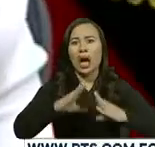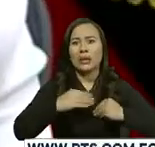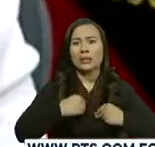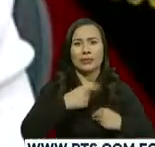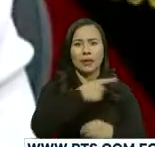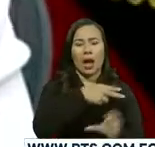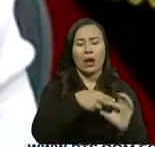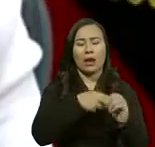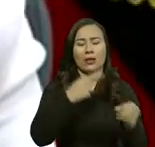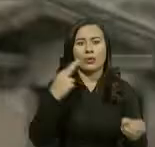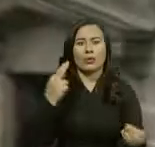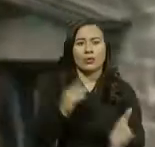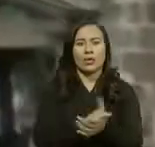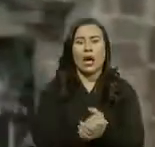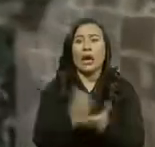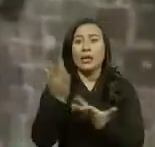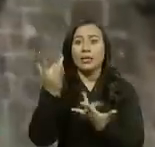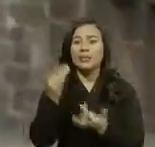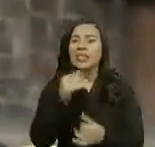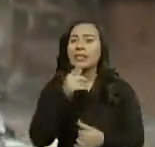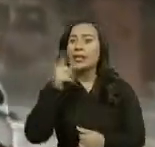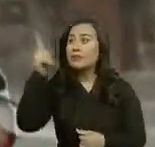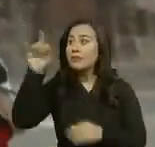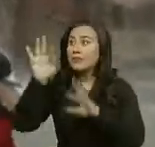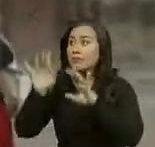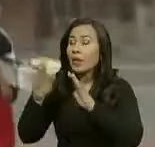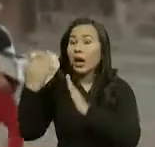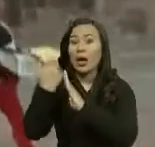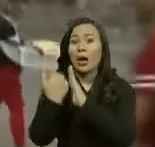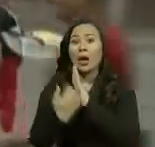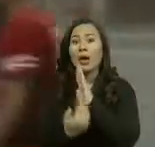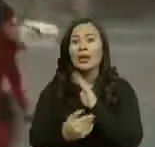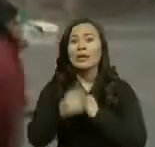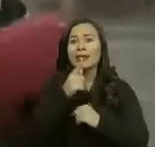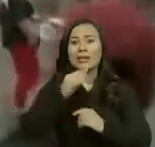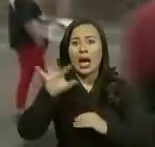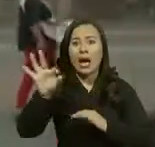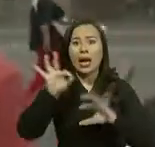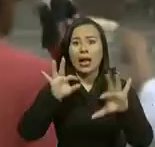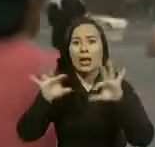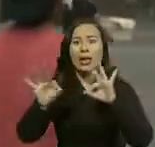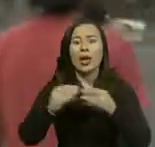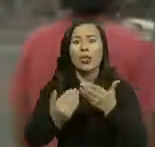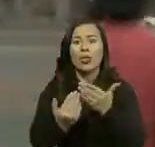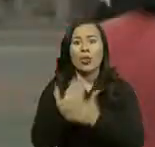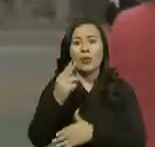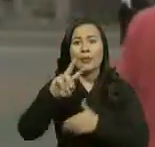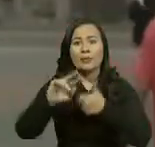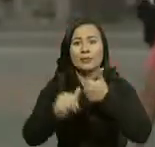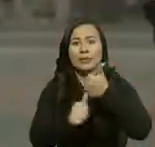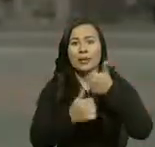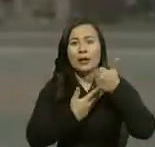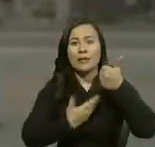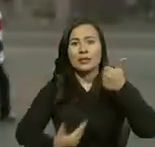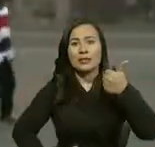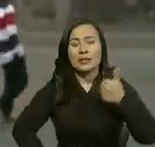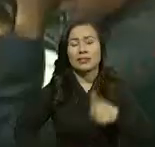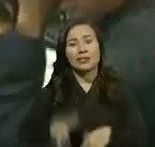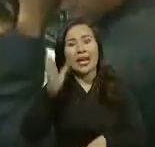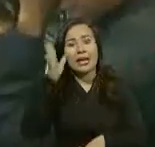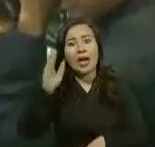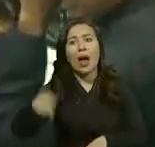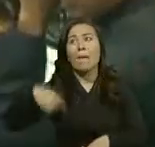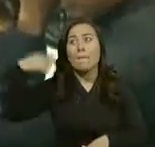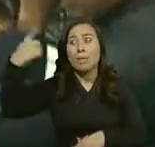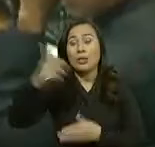Vicuña, a la espera de que de inmediato el presidente de la República envíe la terna para designar al nuevo vicepresidente. Se estima que a más tardar la